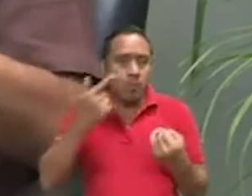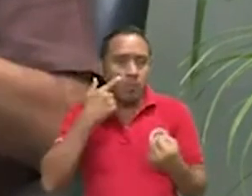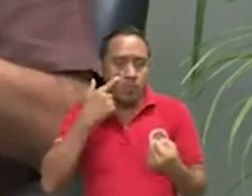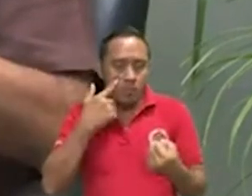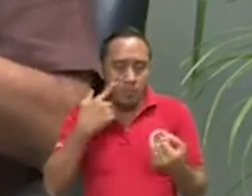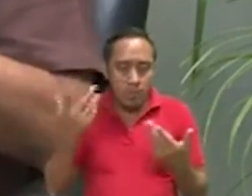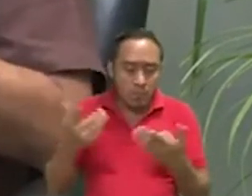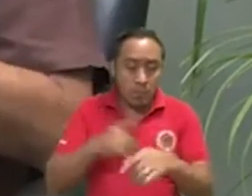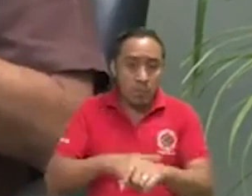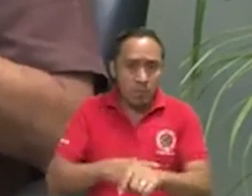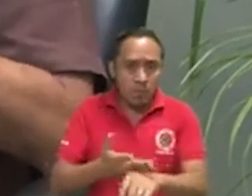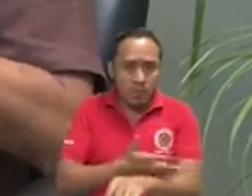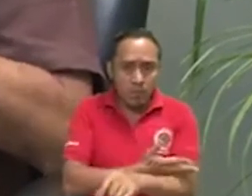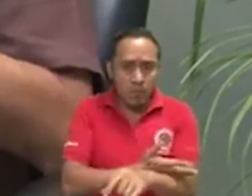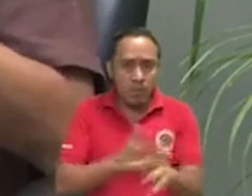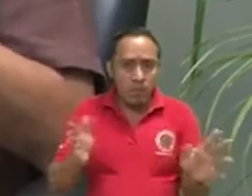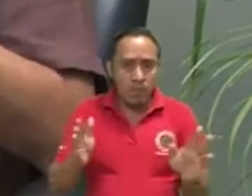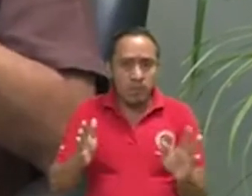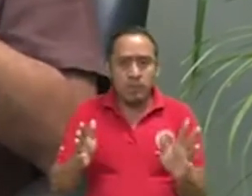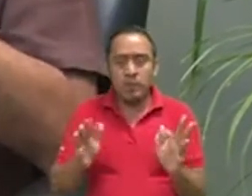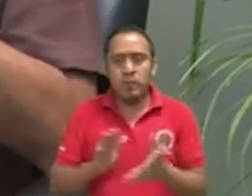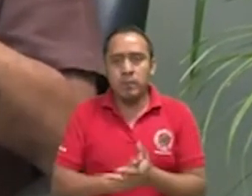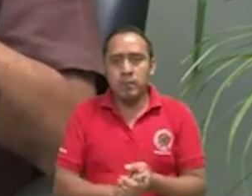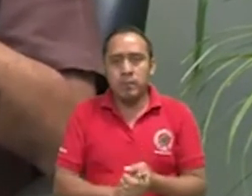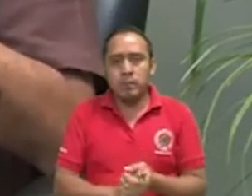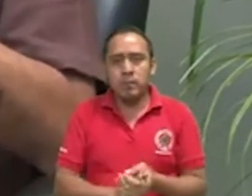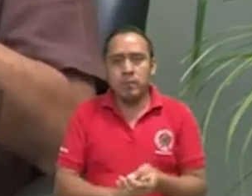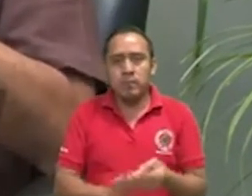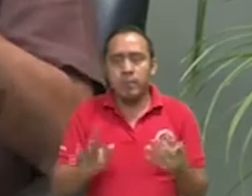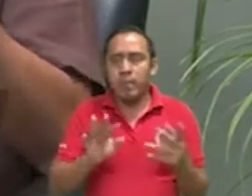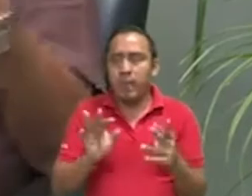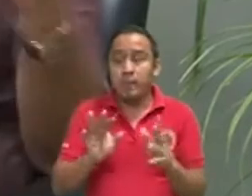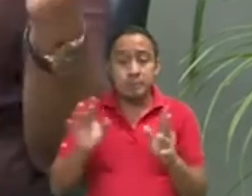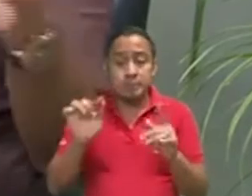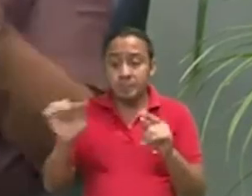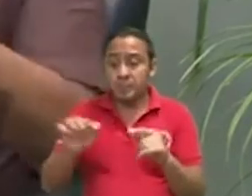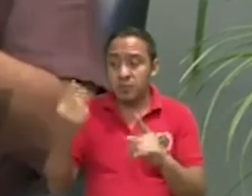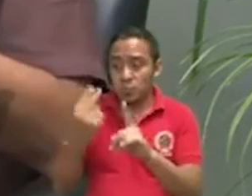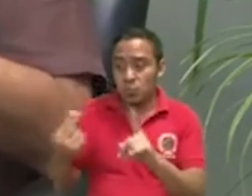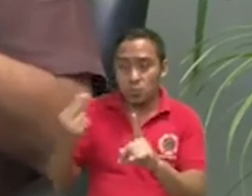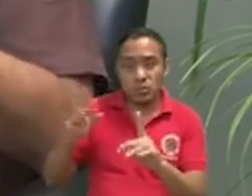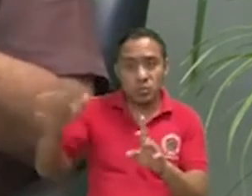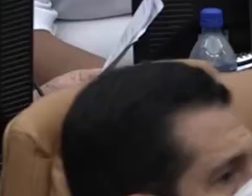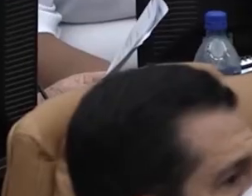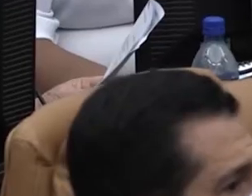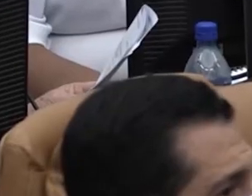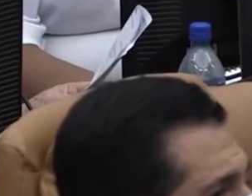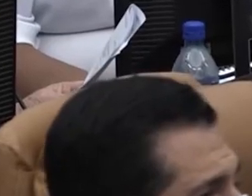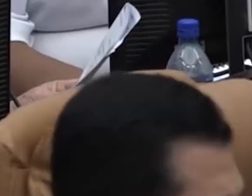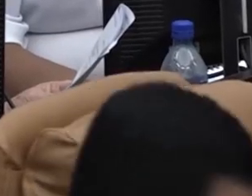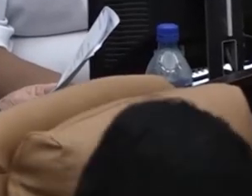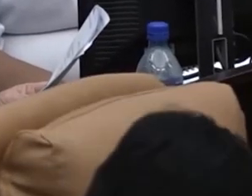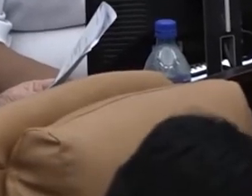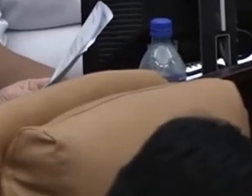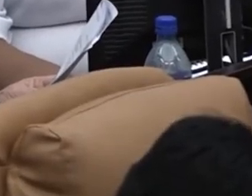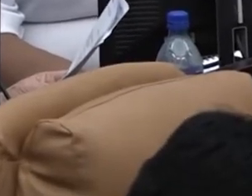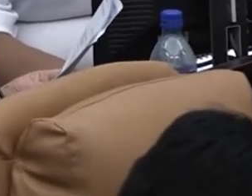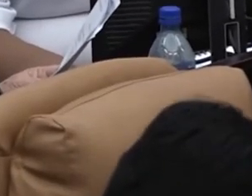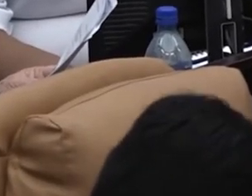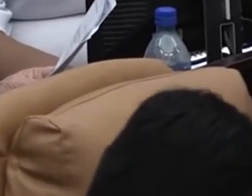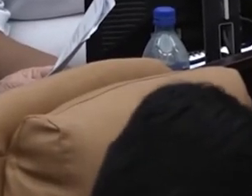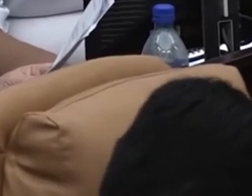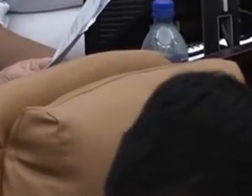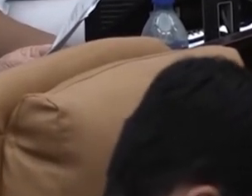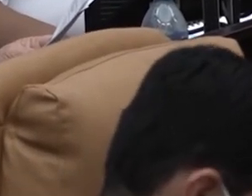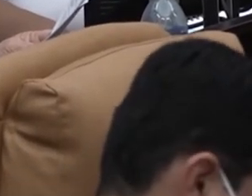ser sujetas, de objetos más bien del crimen organizado. En Nicaragua ya existe